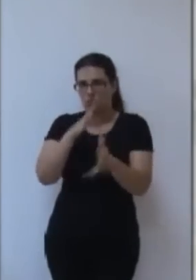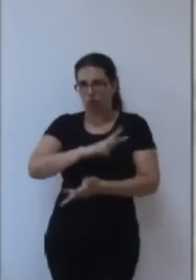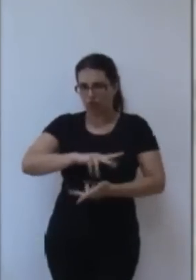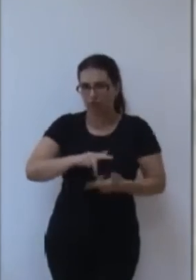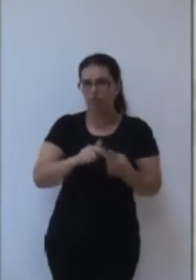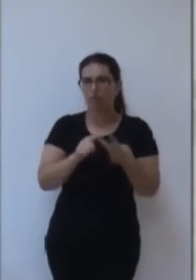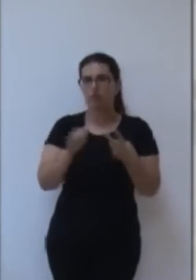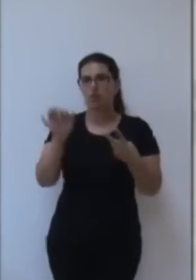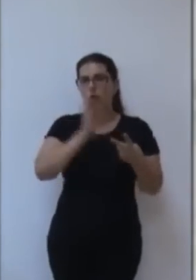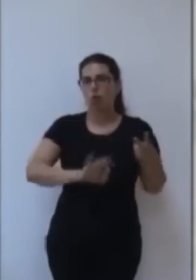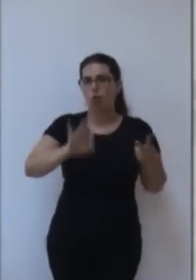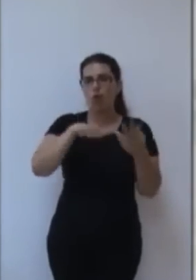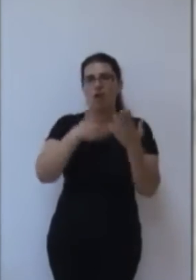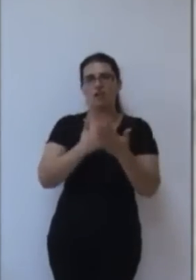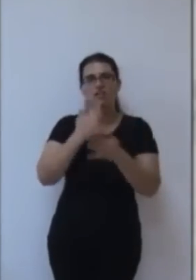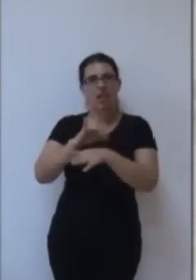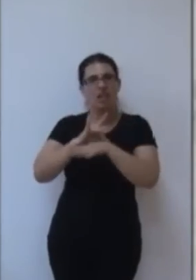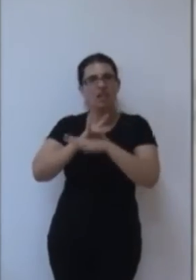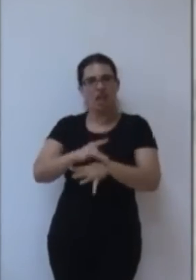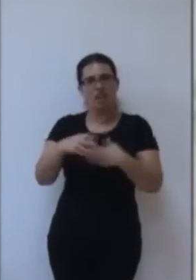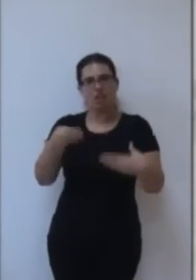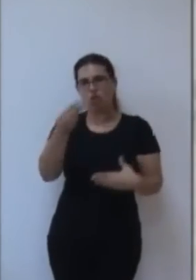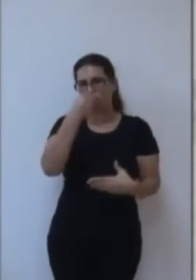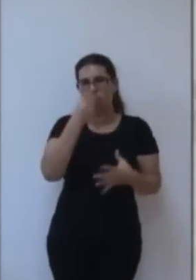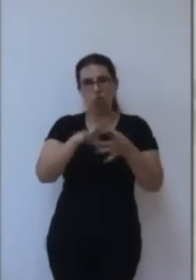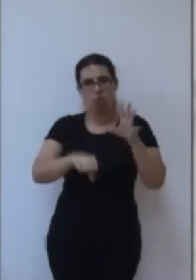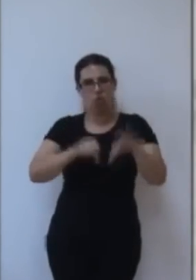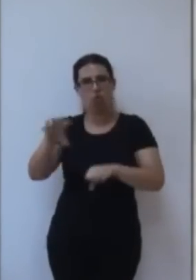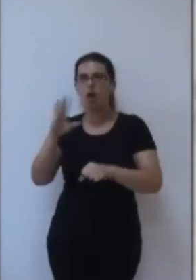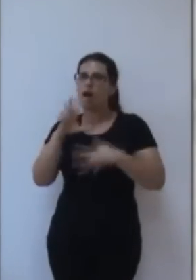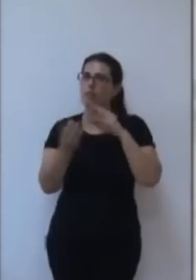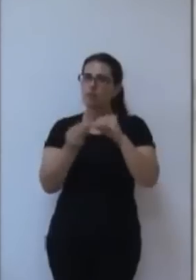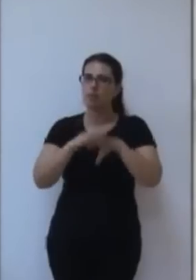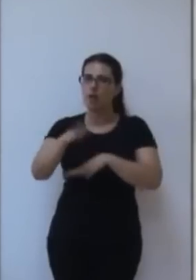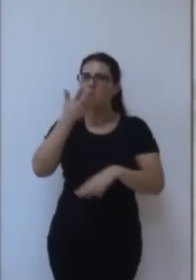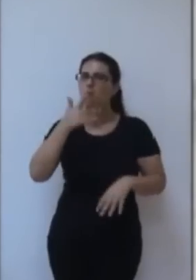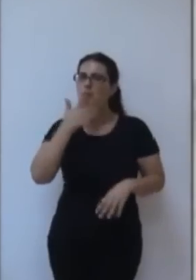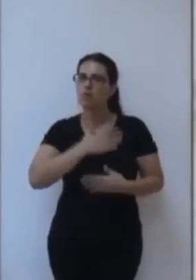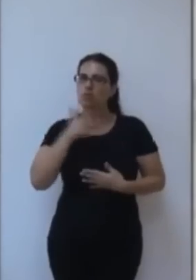pues nosotros hemos llegado a adaptar una guía de consumo, ¿no?, para que conozcan sus derechos como